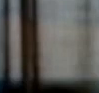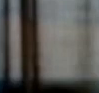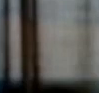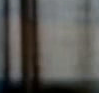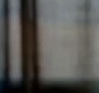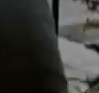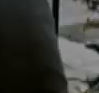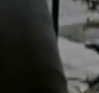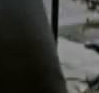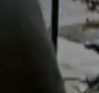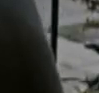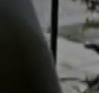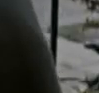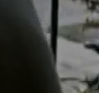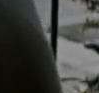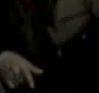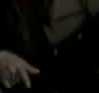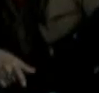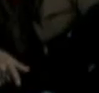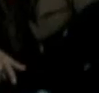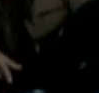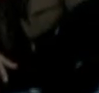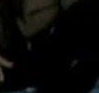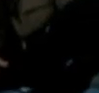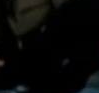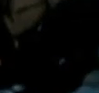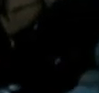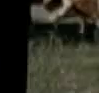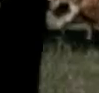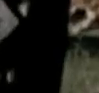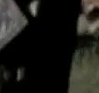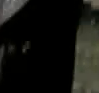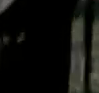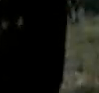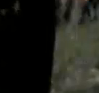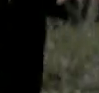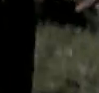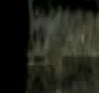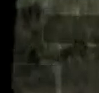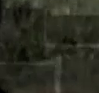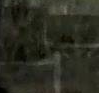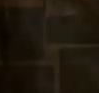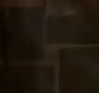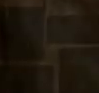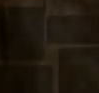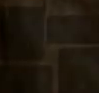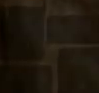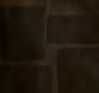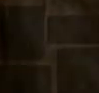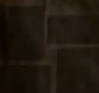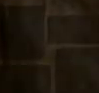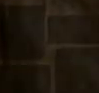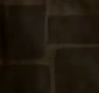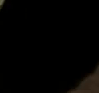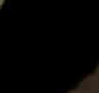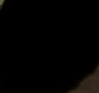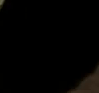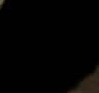Ariel, un militante universitario, decide entre sus principios o la voluntad de su padre, el lugar del hijo.